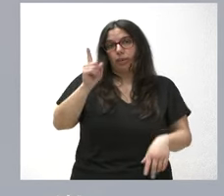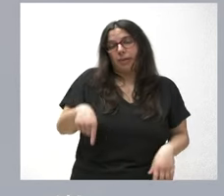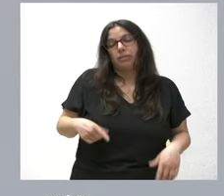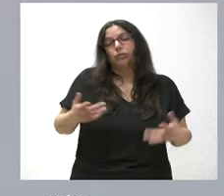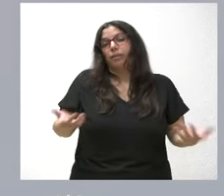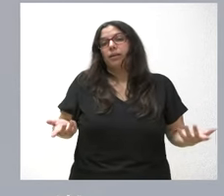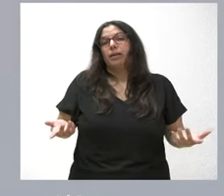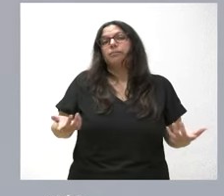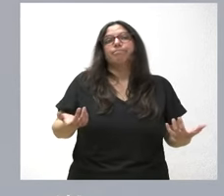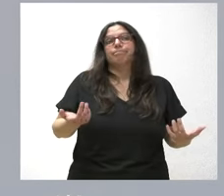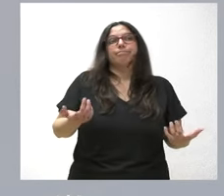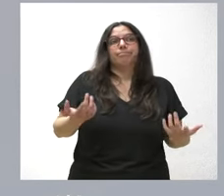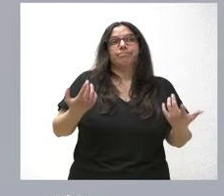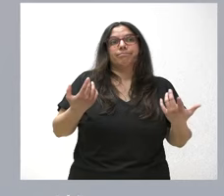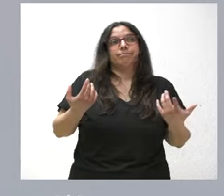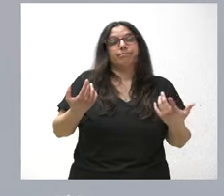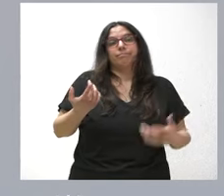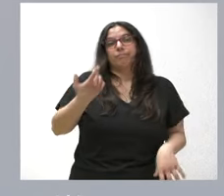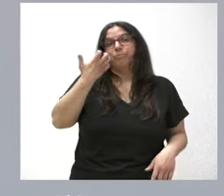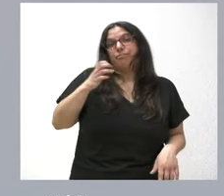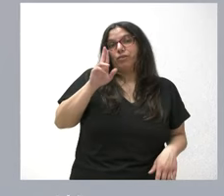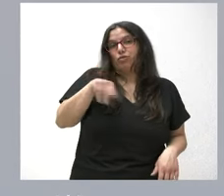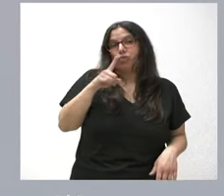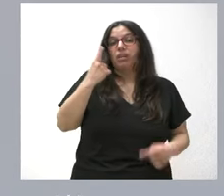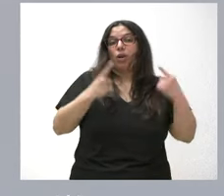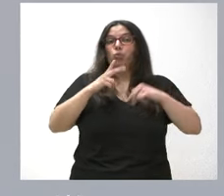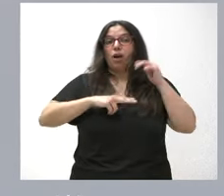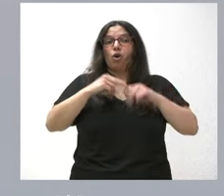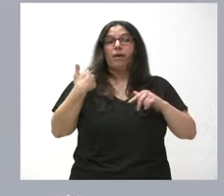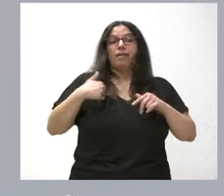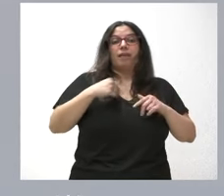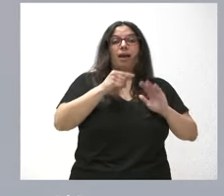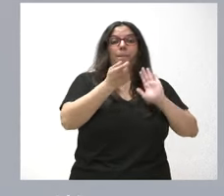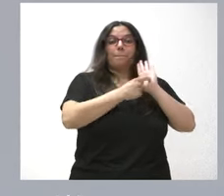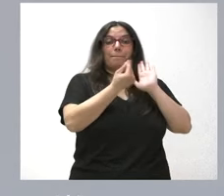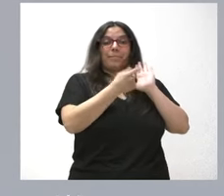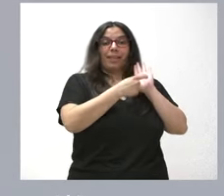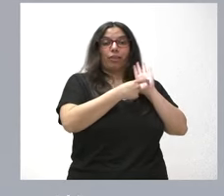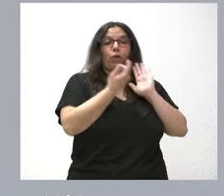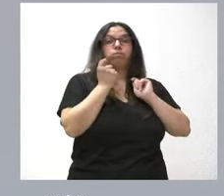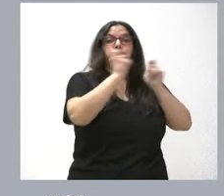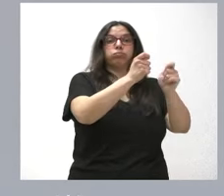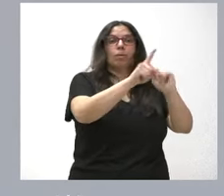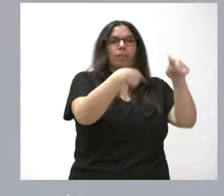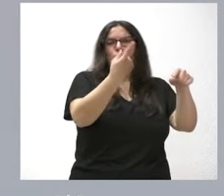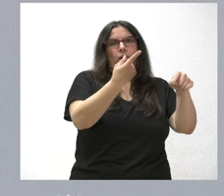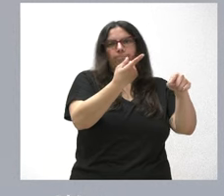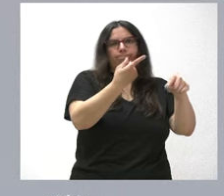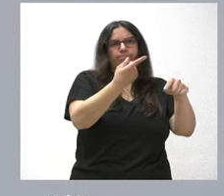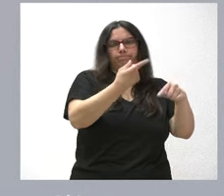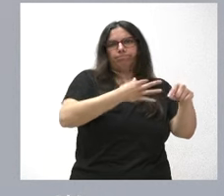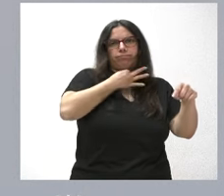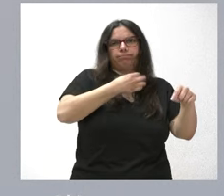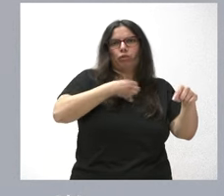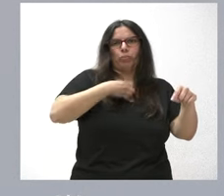no es inhabitual, por desgracia, que algunas obras que estaban licitadas no se puedan concluir dentro de los presupuestos y los plazos establecidos.